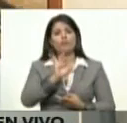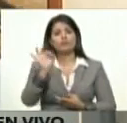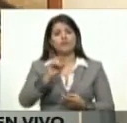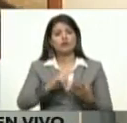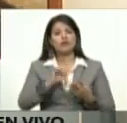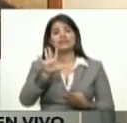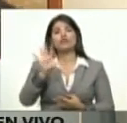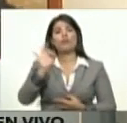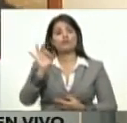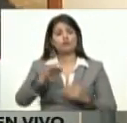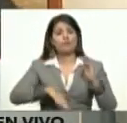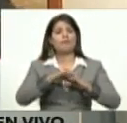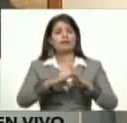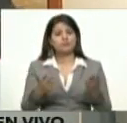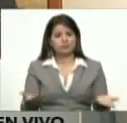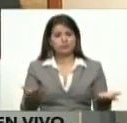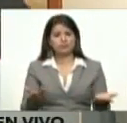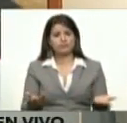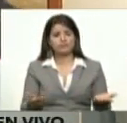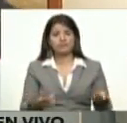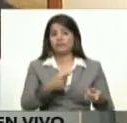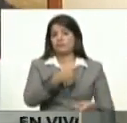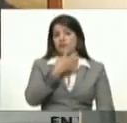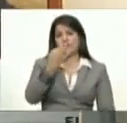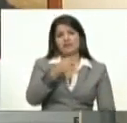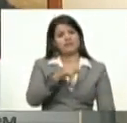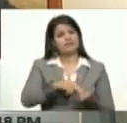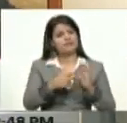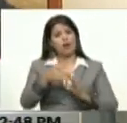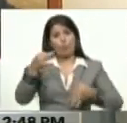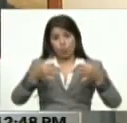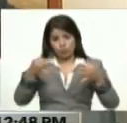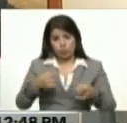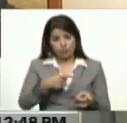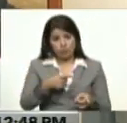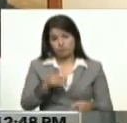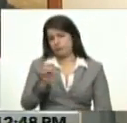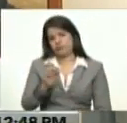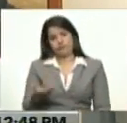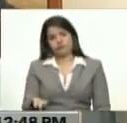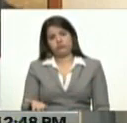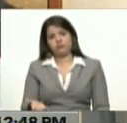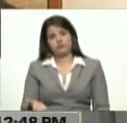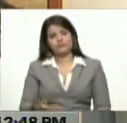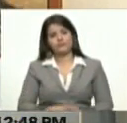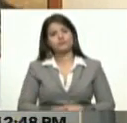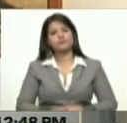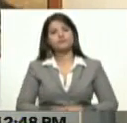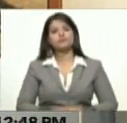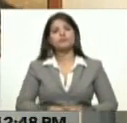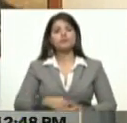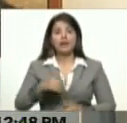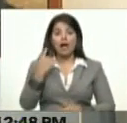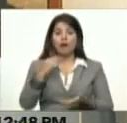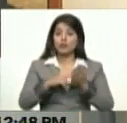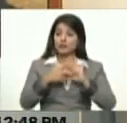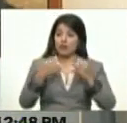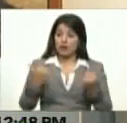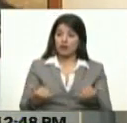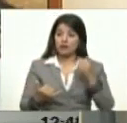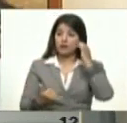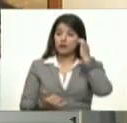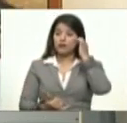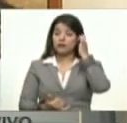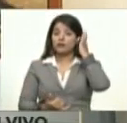5% a lo máximo. Y esto es verdaderamente injusto, de manera que de esa base imponible real,